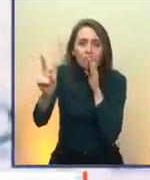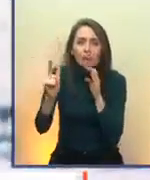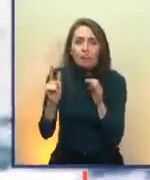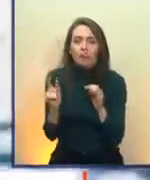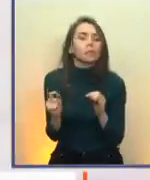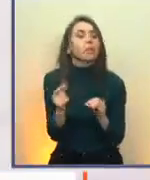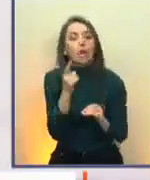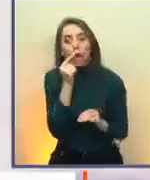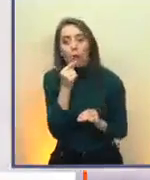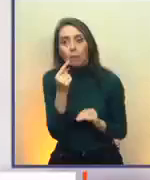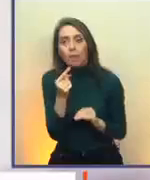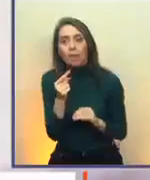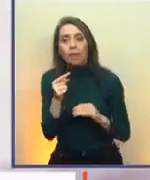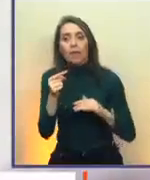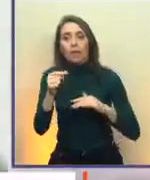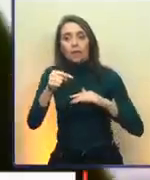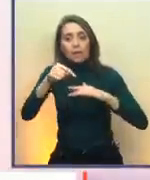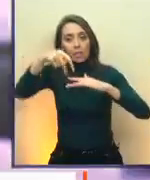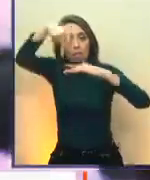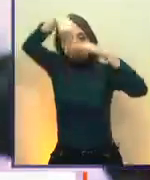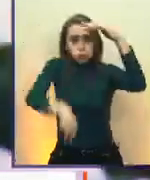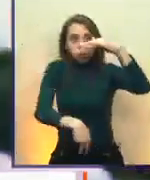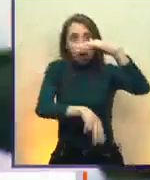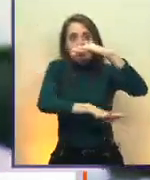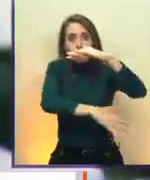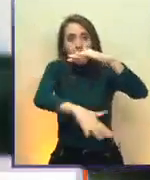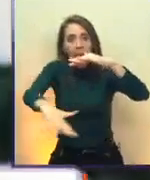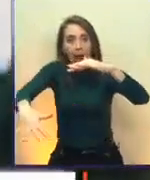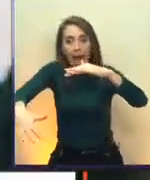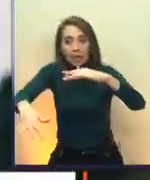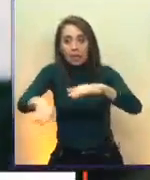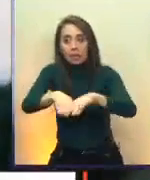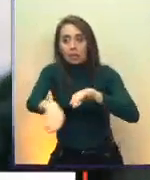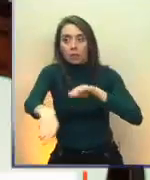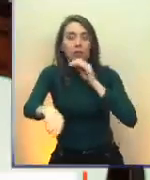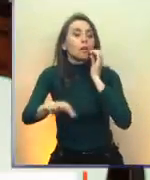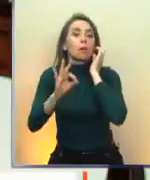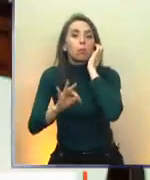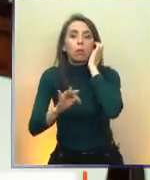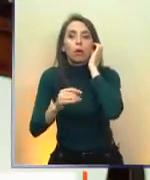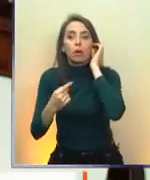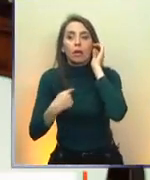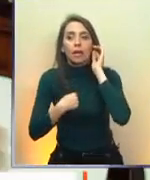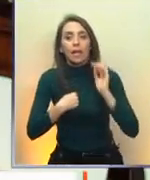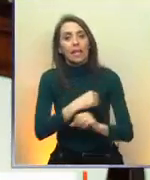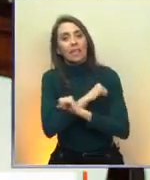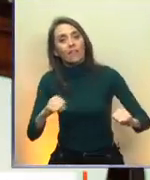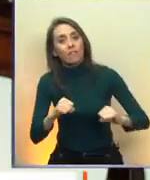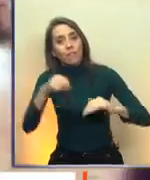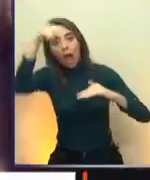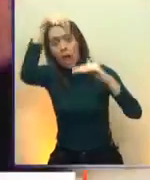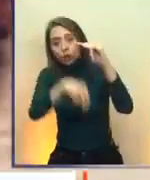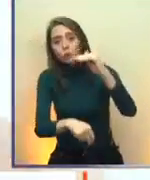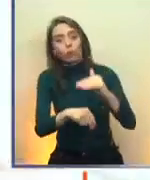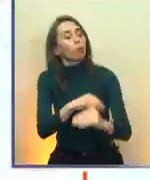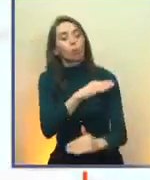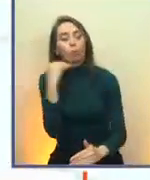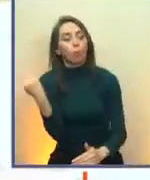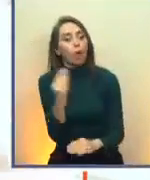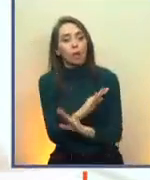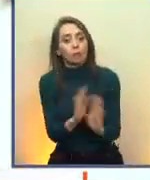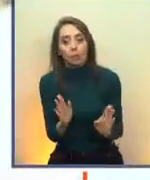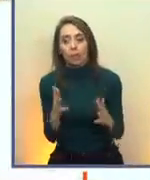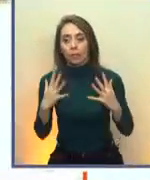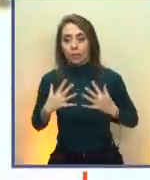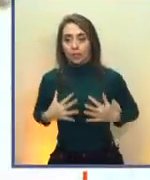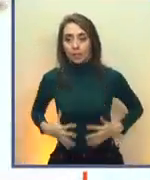Uno se cae al mar, produce un infarto, un paro cardíaco y la muerte inminente. Vestido